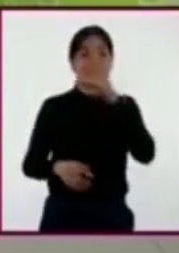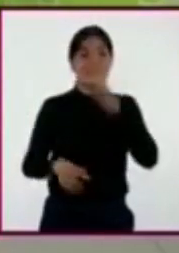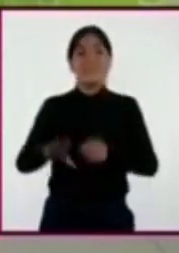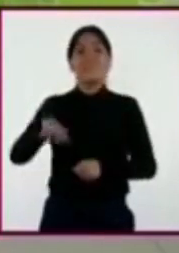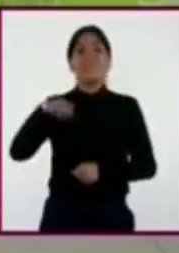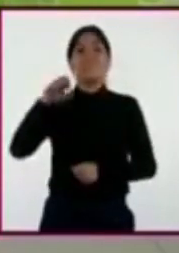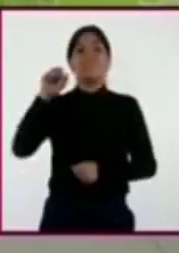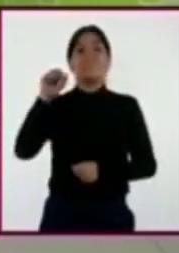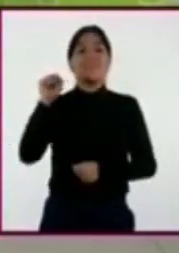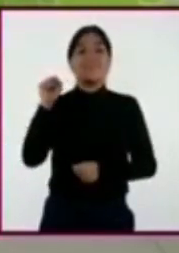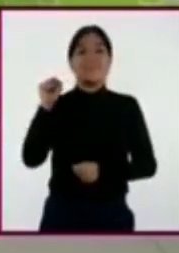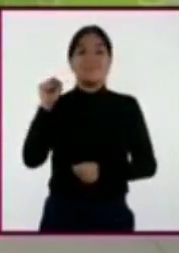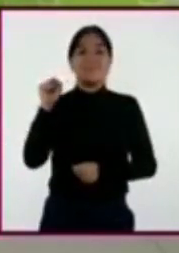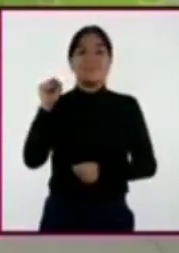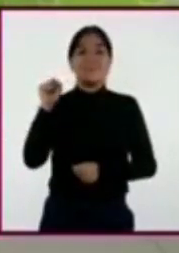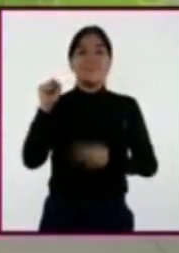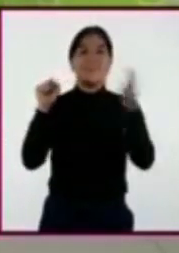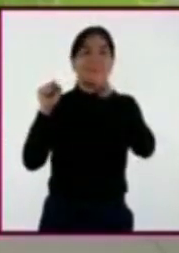Inhalamos.